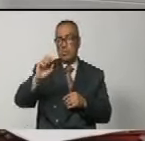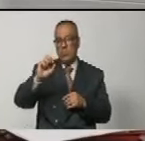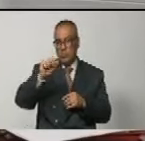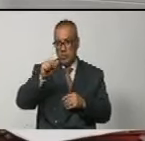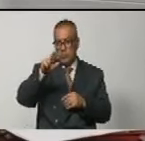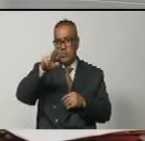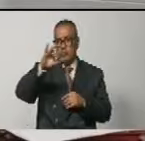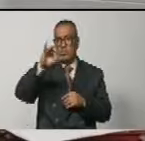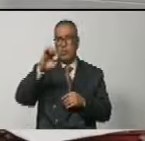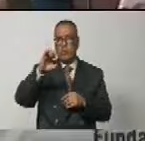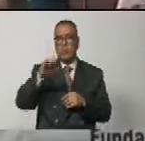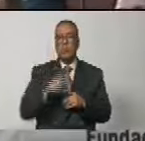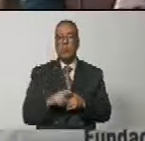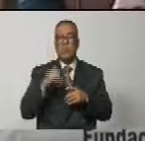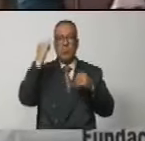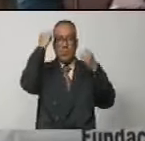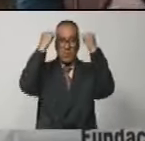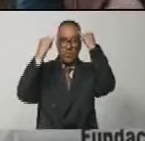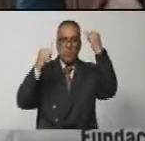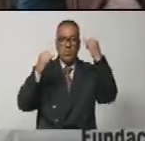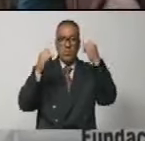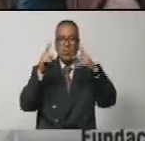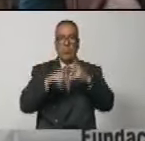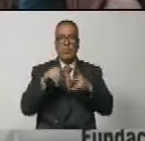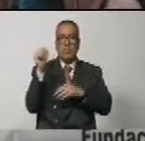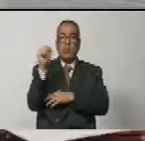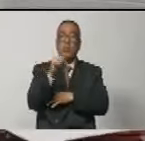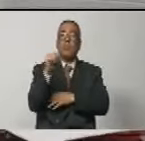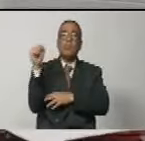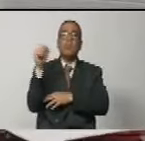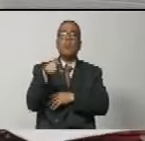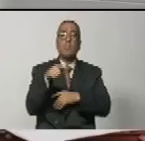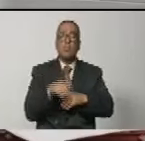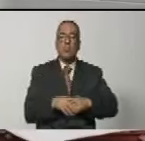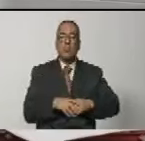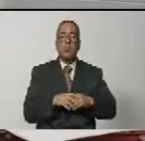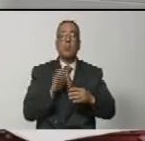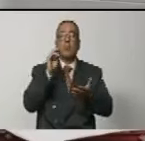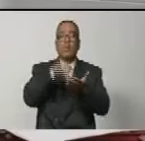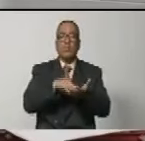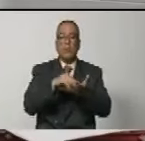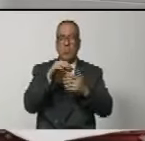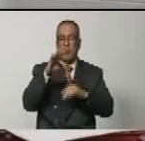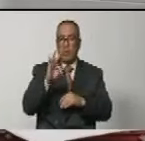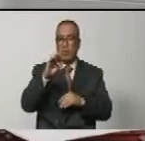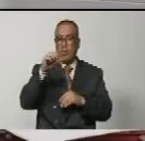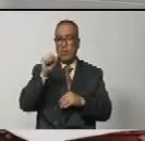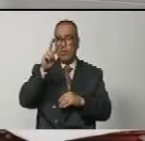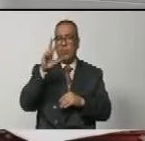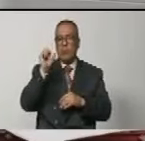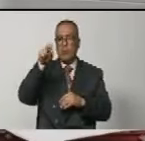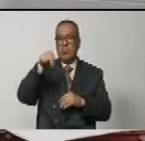Marjorie Hernández, intelectual con trastorno del espectro autista, perteneciente a Fundasperven.